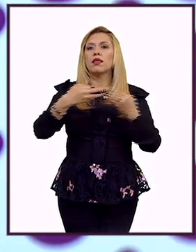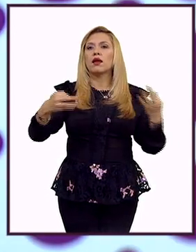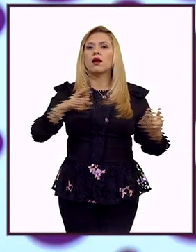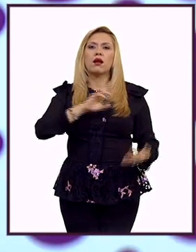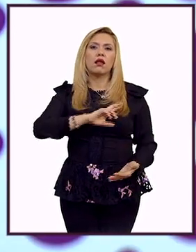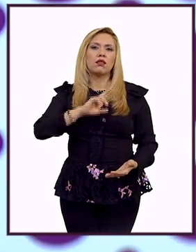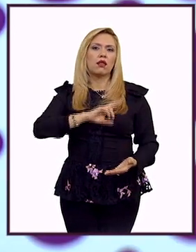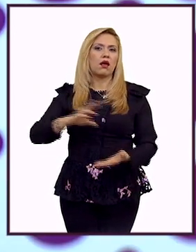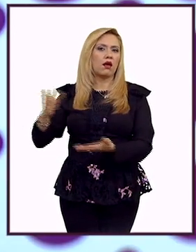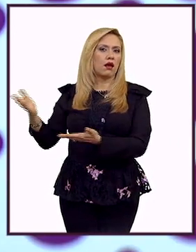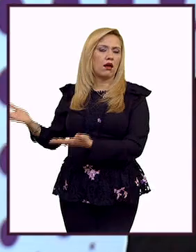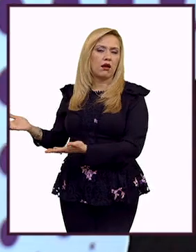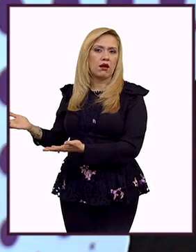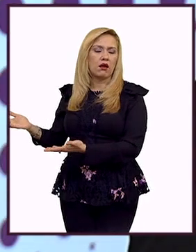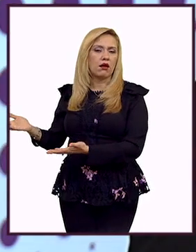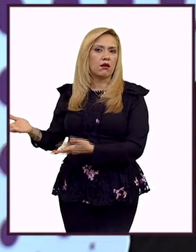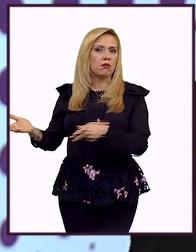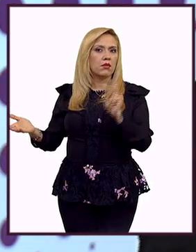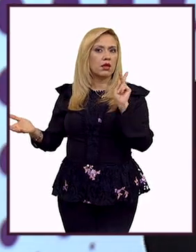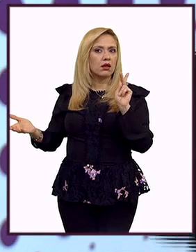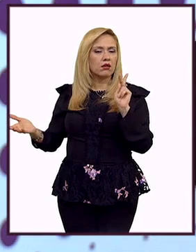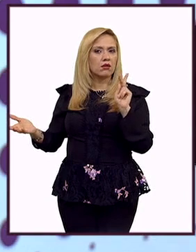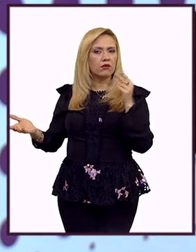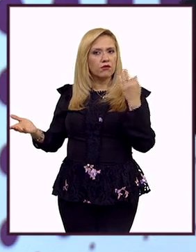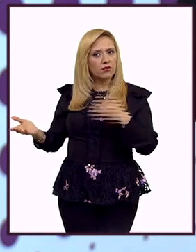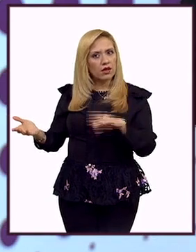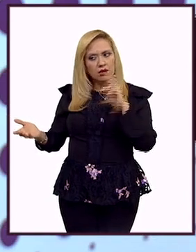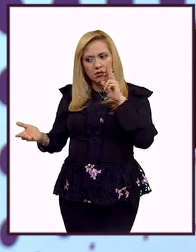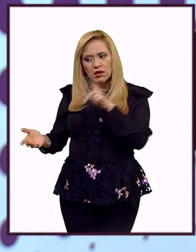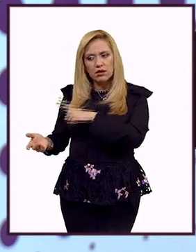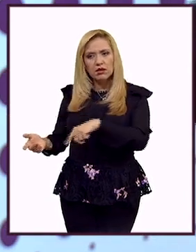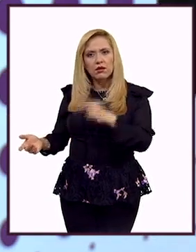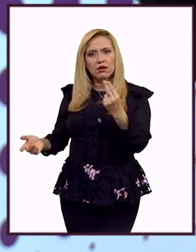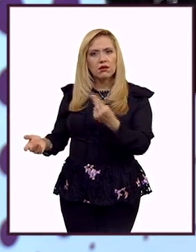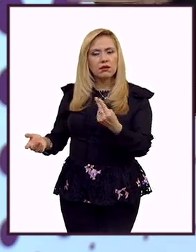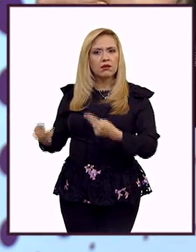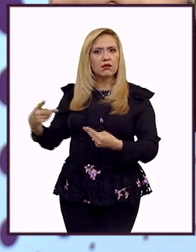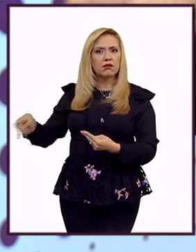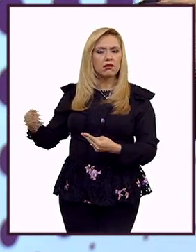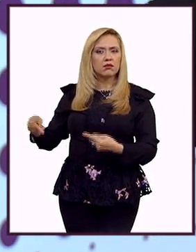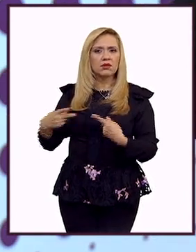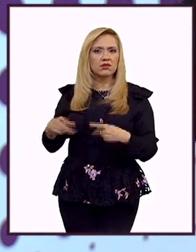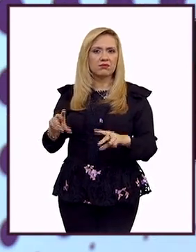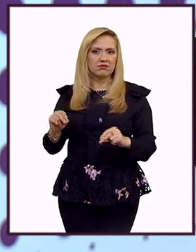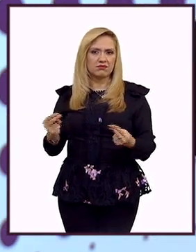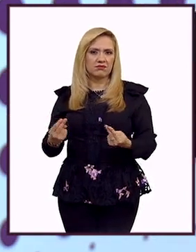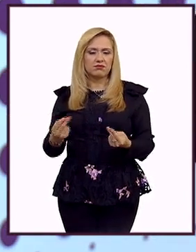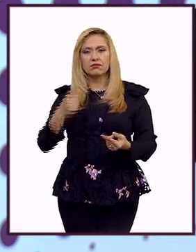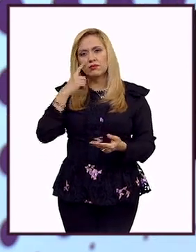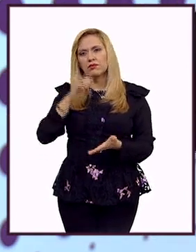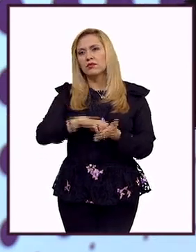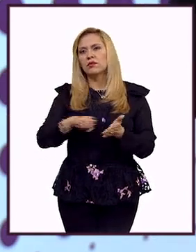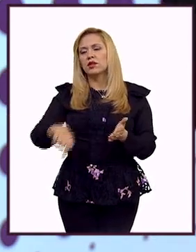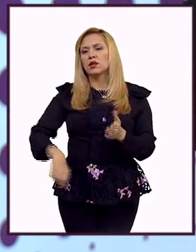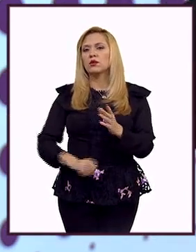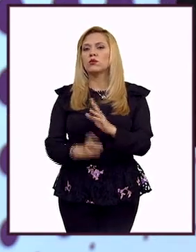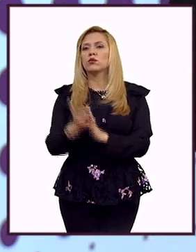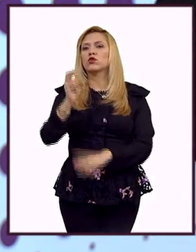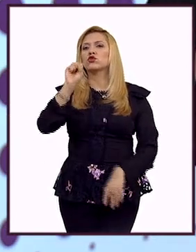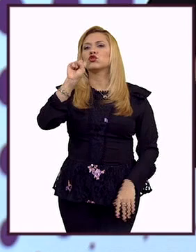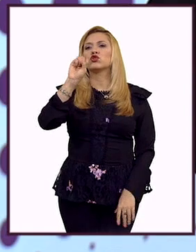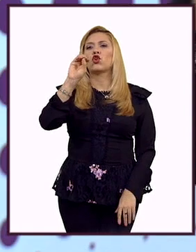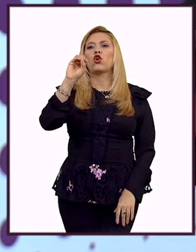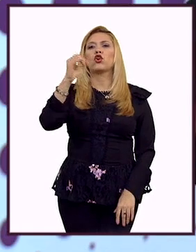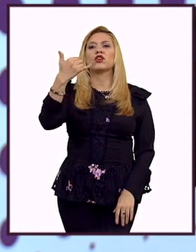rentando sin tomar en cuenta las necesidades, ¿no? Y podemos encontrar en México el tema de la soya transgénica, donde hay